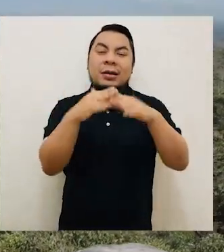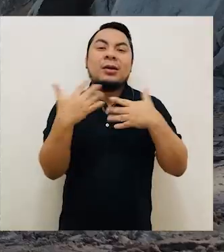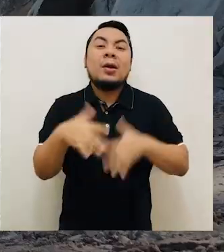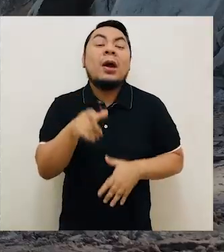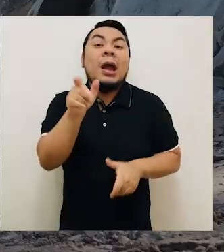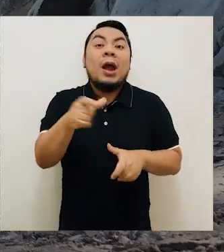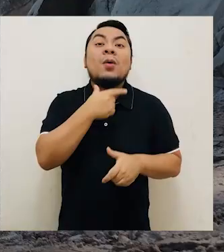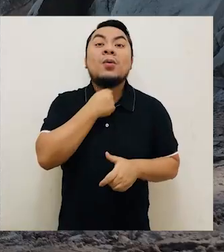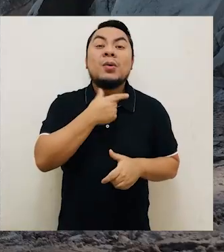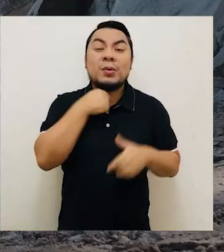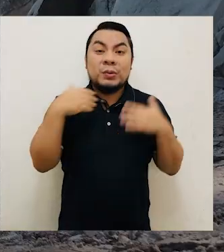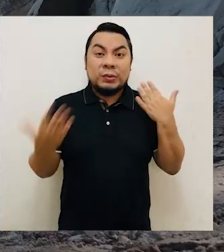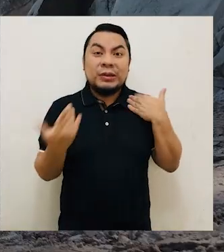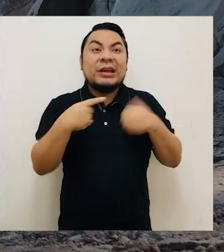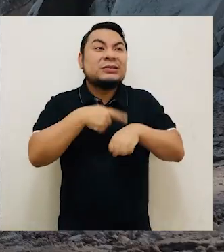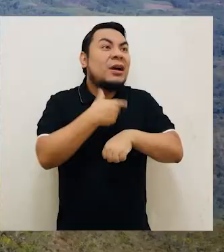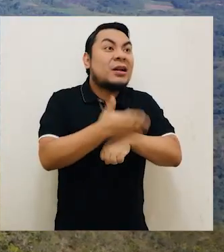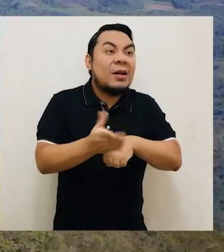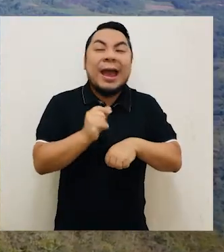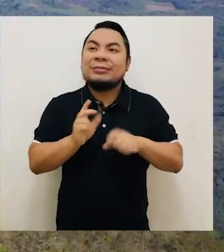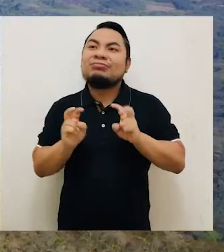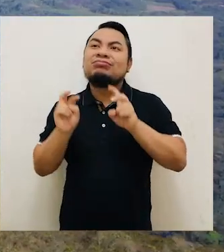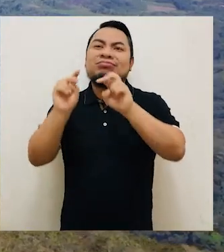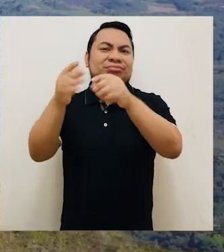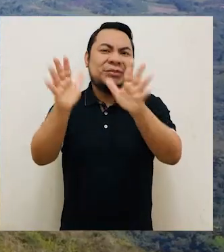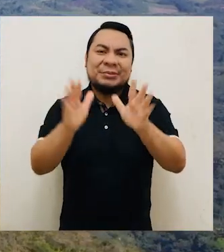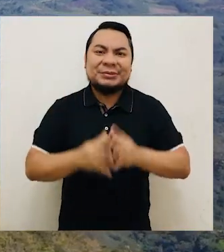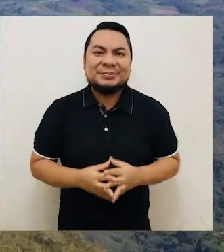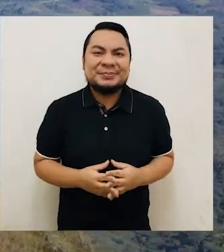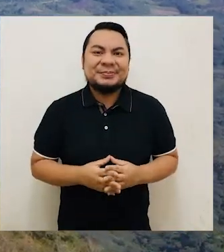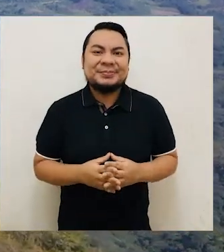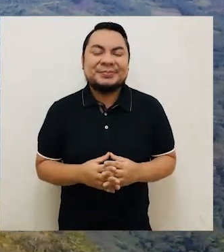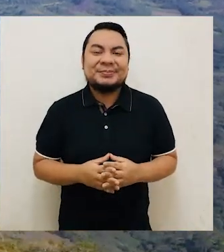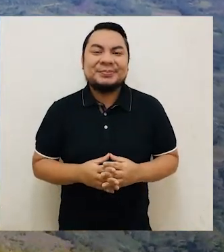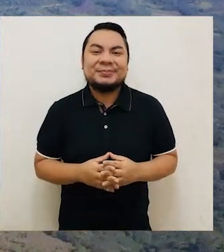aquellas visitantes que no tengan mucho tiempo.